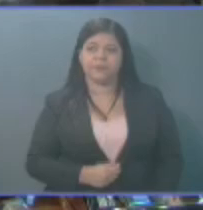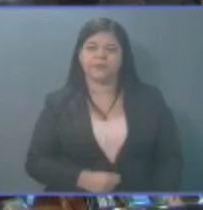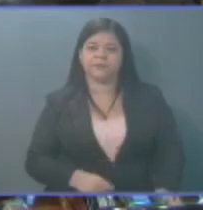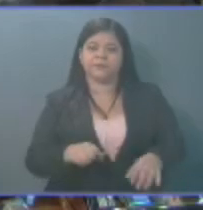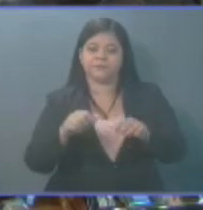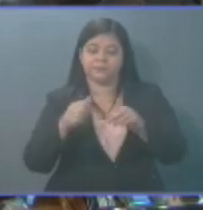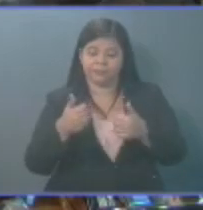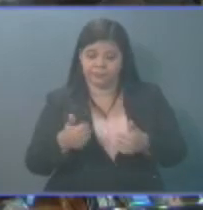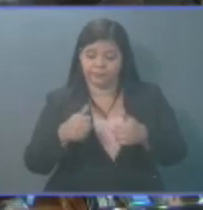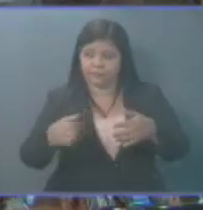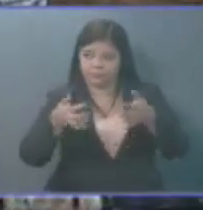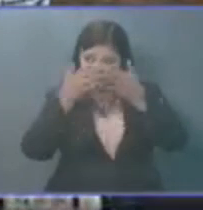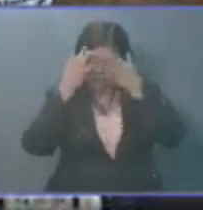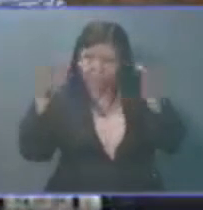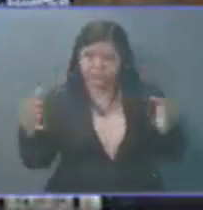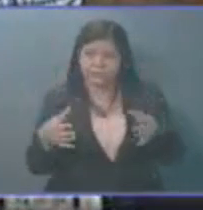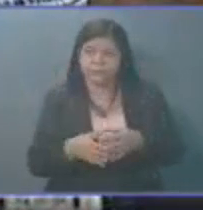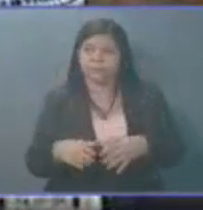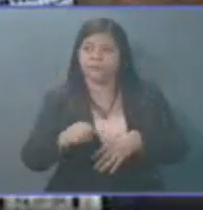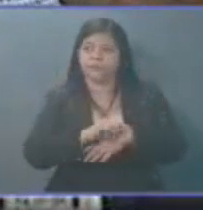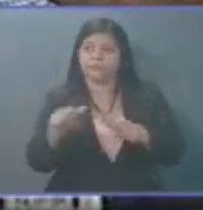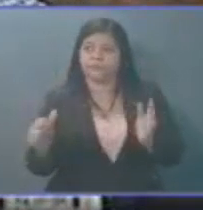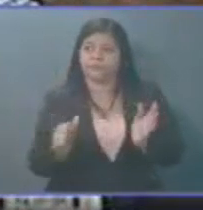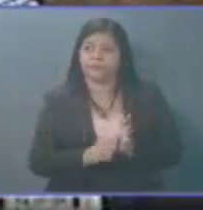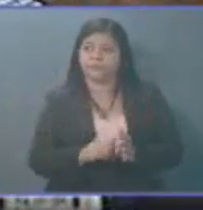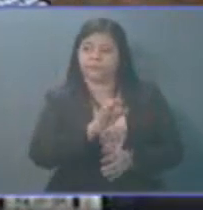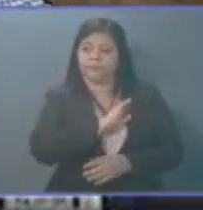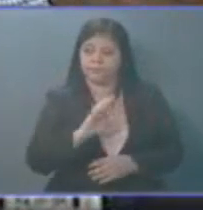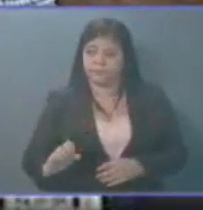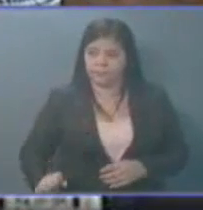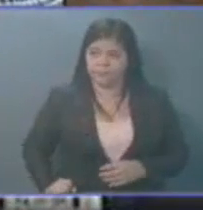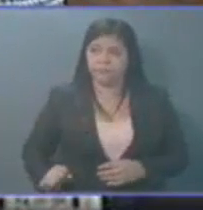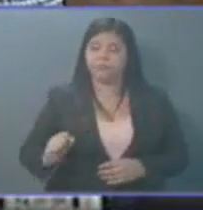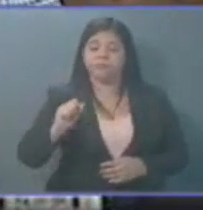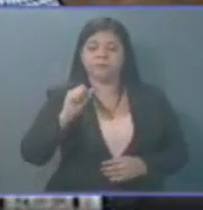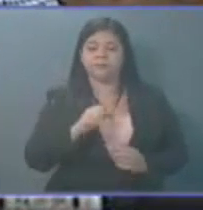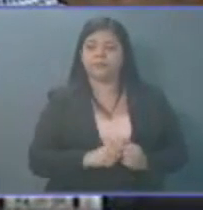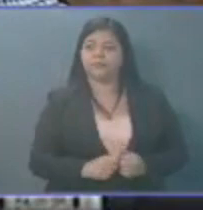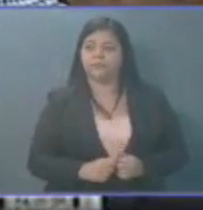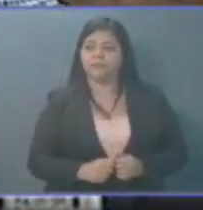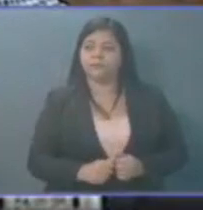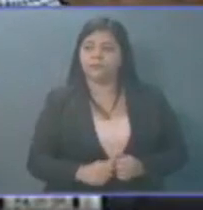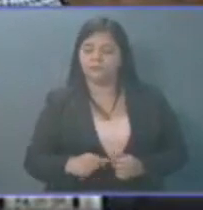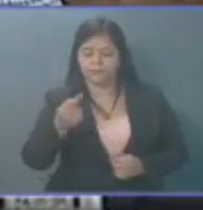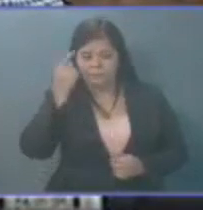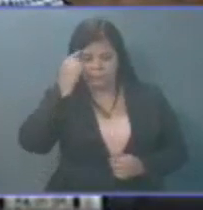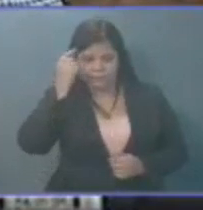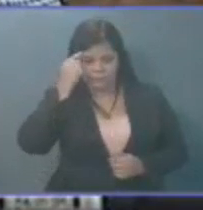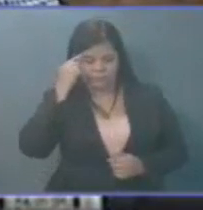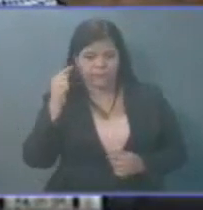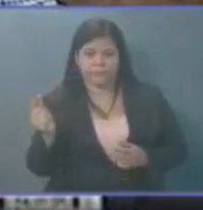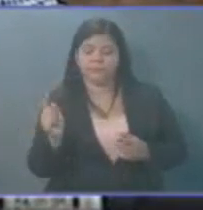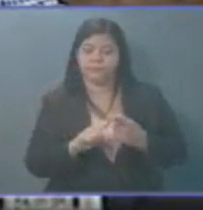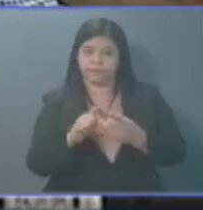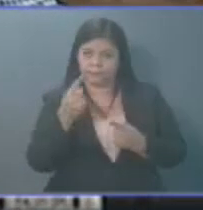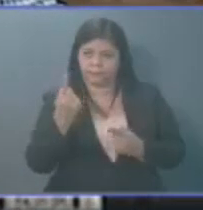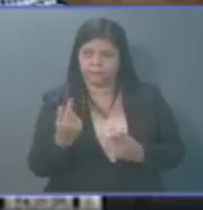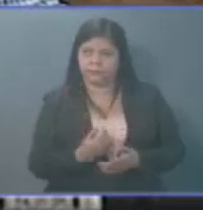Decreto número, la Asamblea Legislativa de la República de El Salvador, considerando,